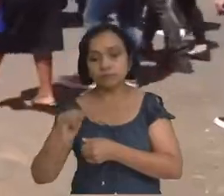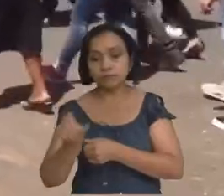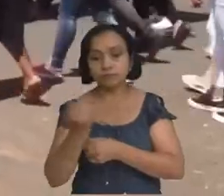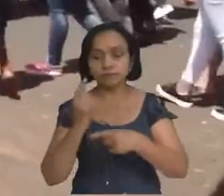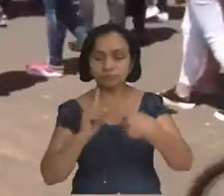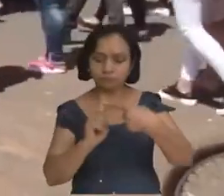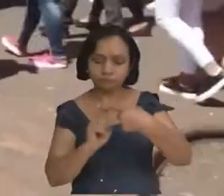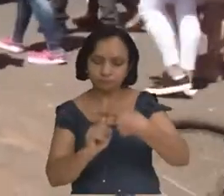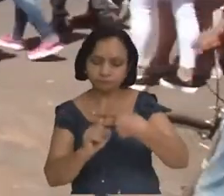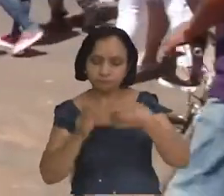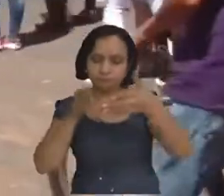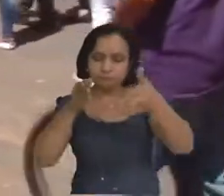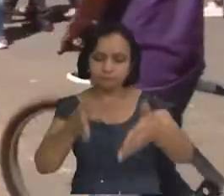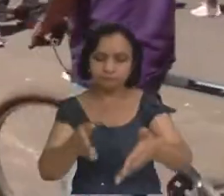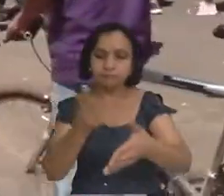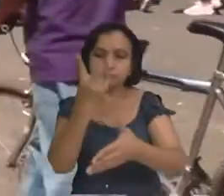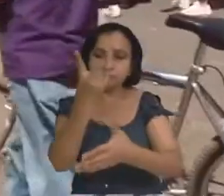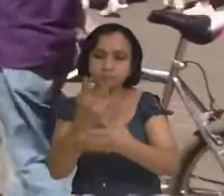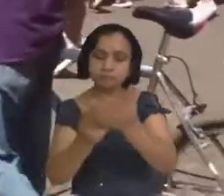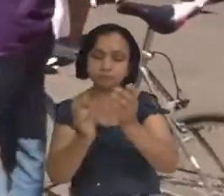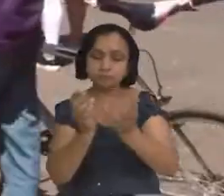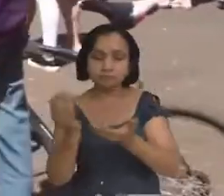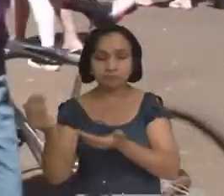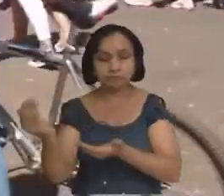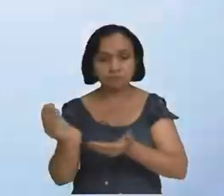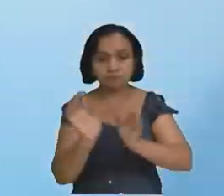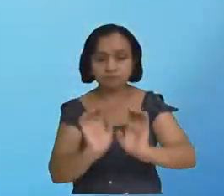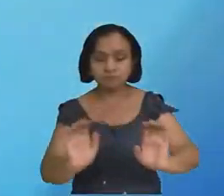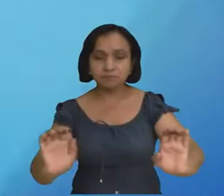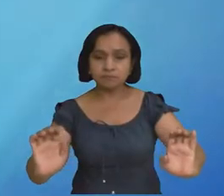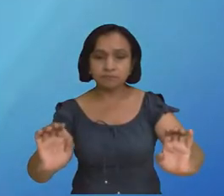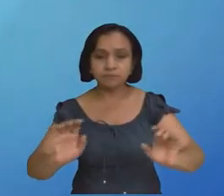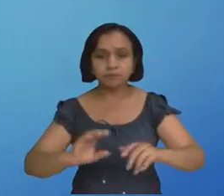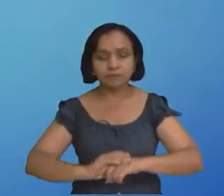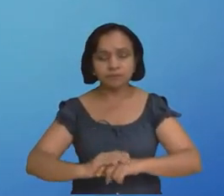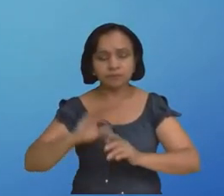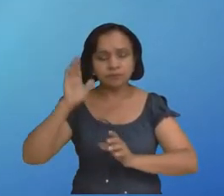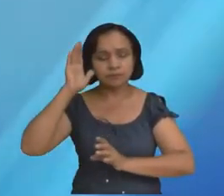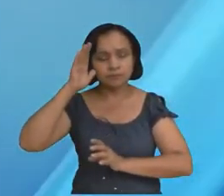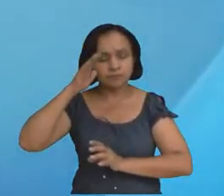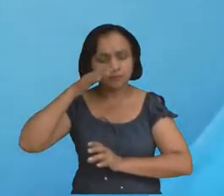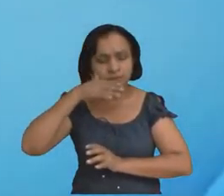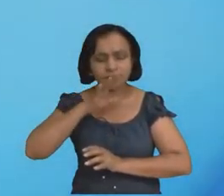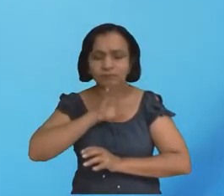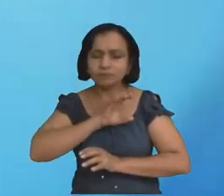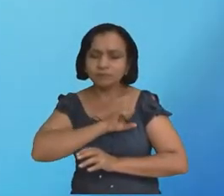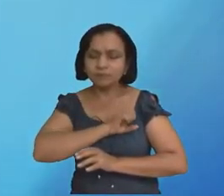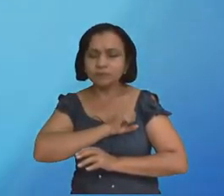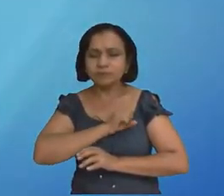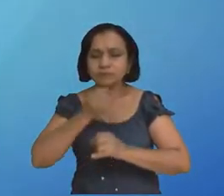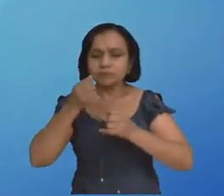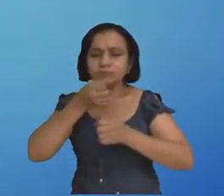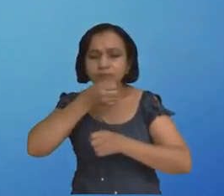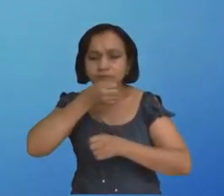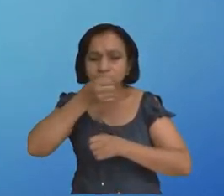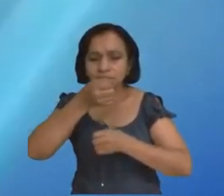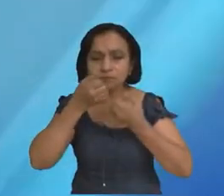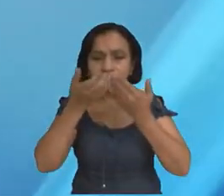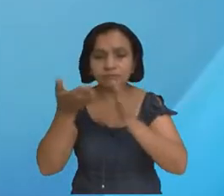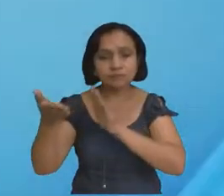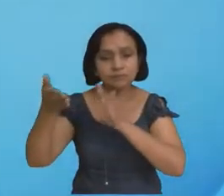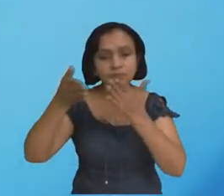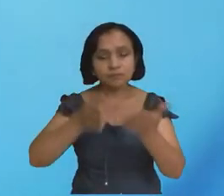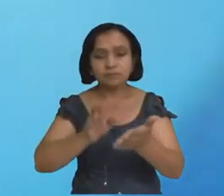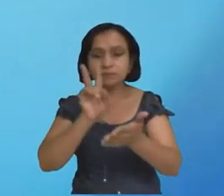cristiana sepultura a ambos infantes. Dramática, triste noticia del fallecimiento de